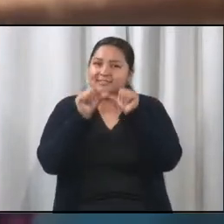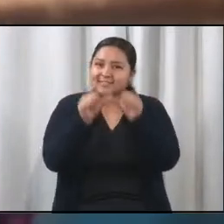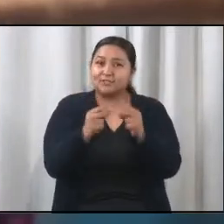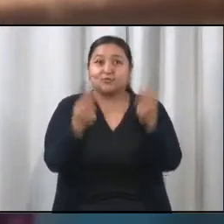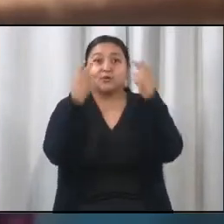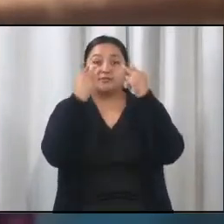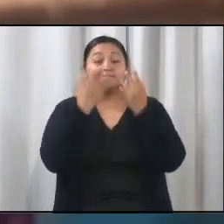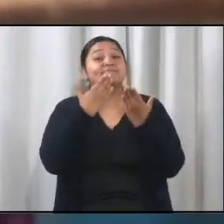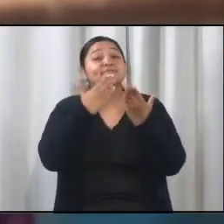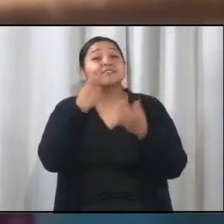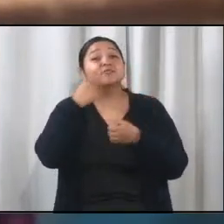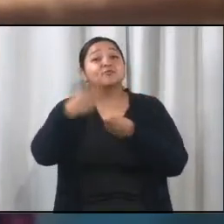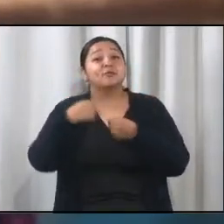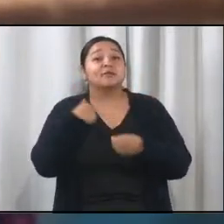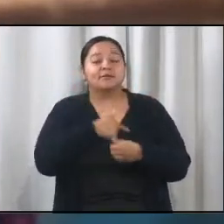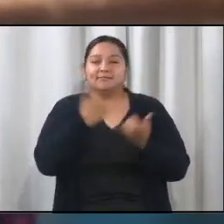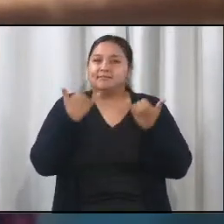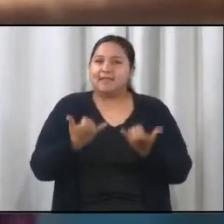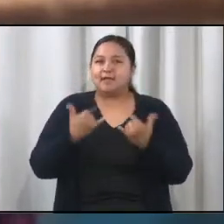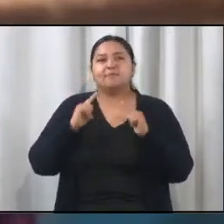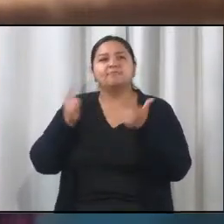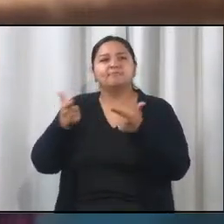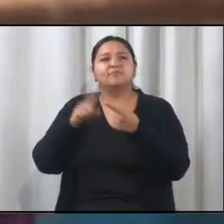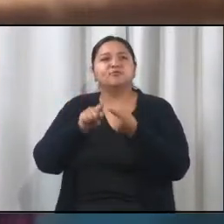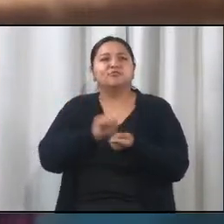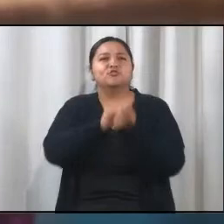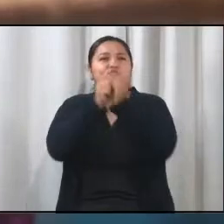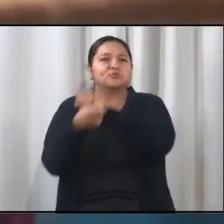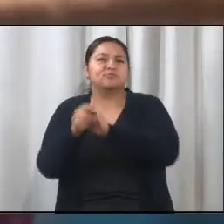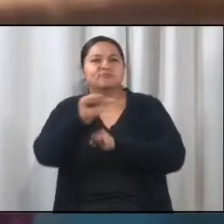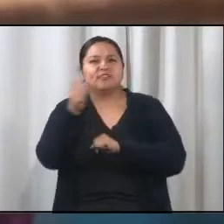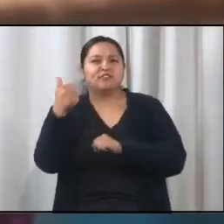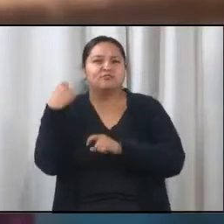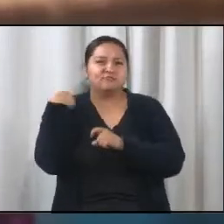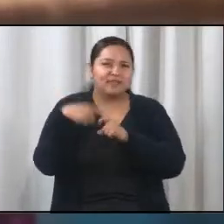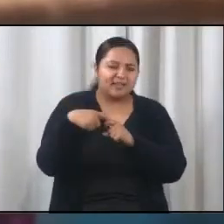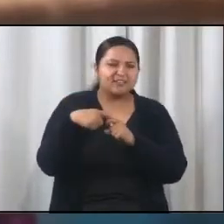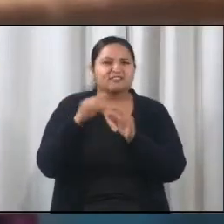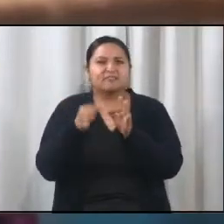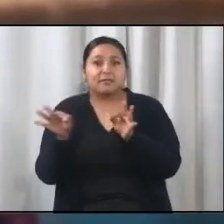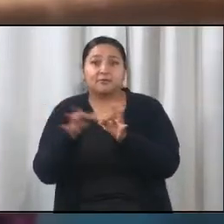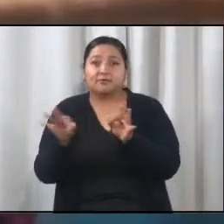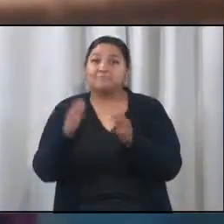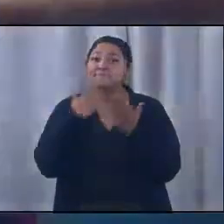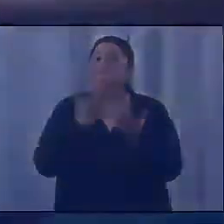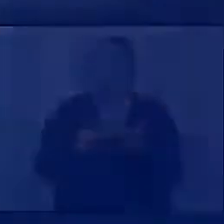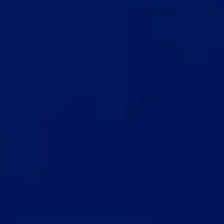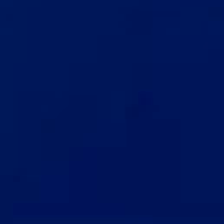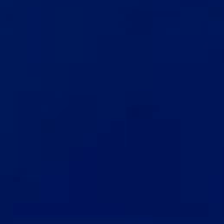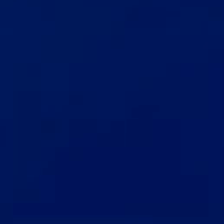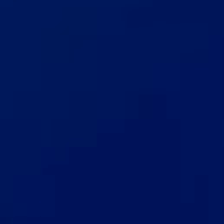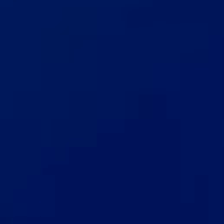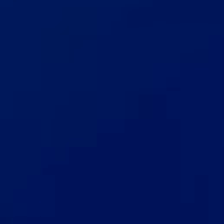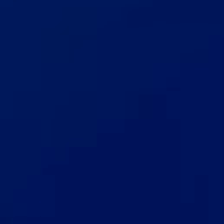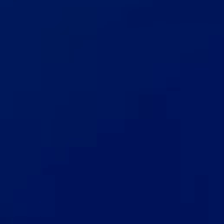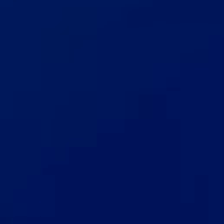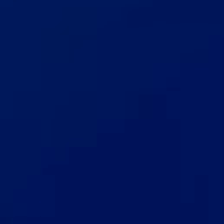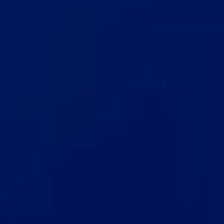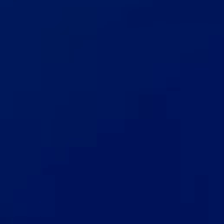for joining us today. Now we'll proceed with interpretation in Spanish and in Khmer. Thank you.